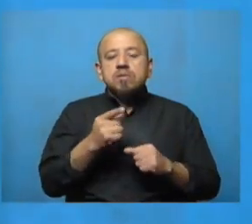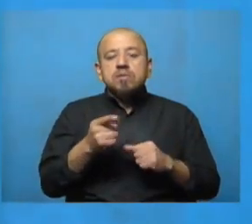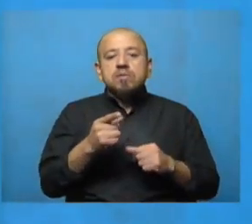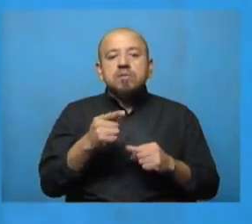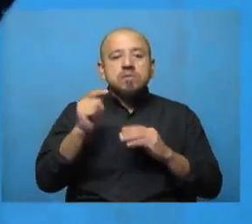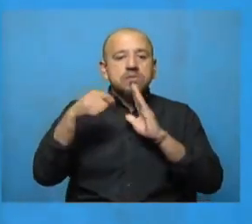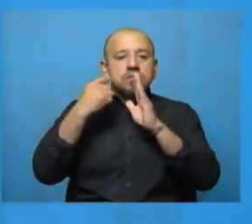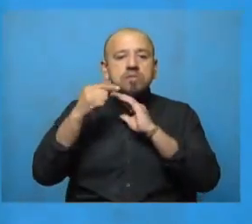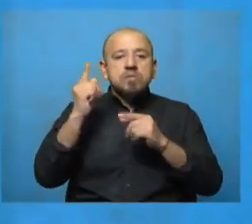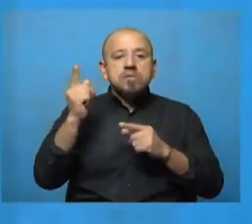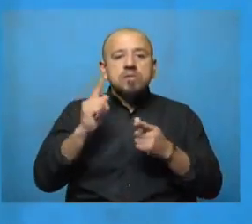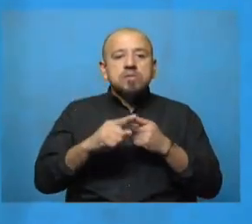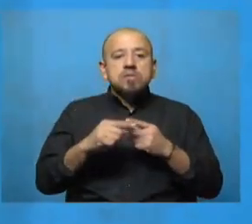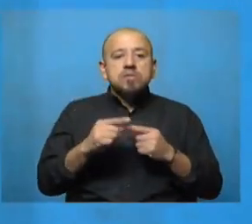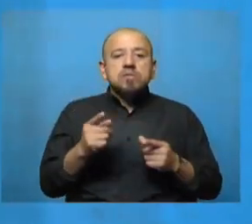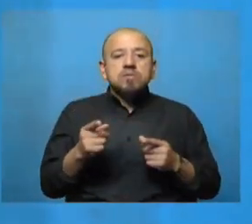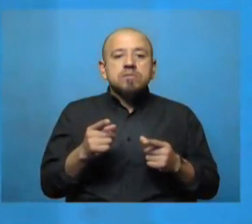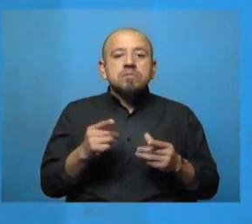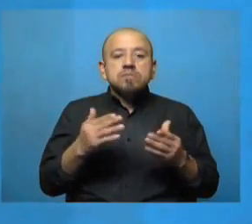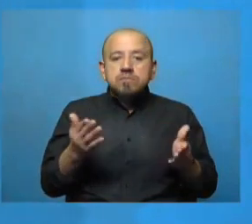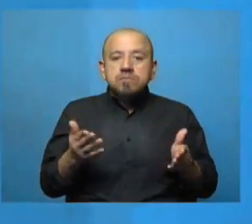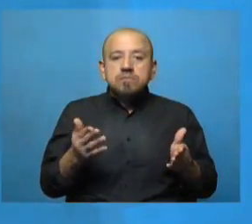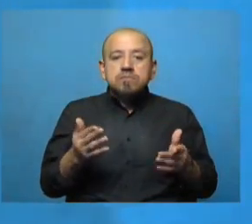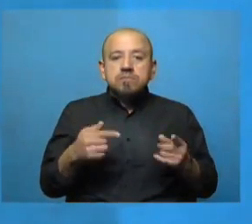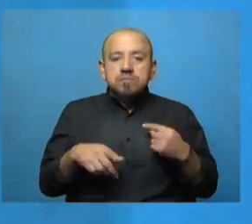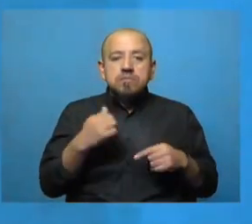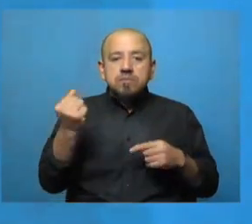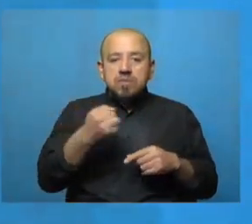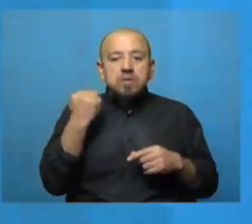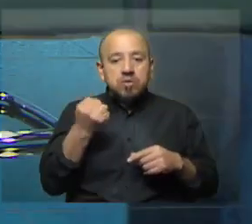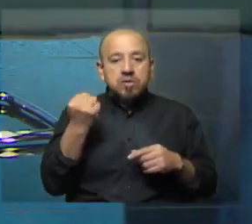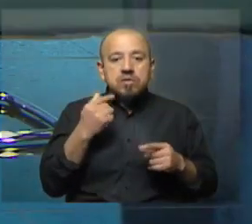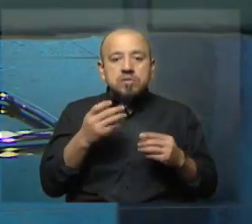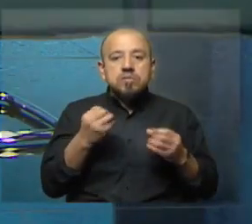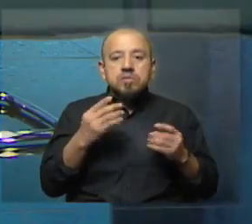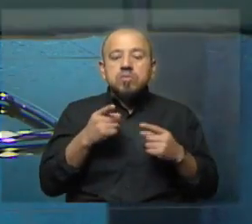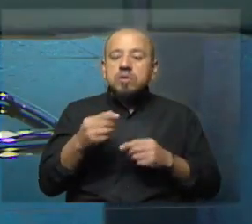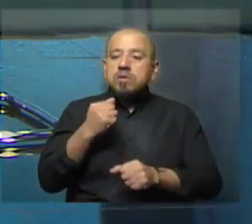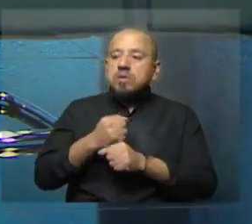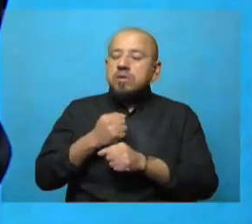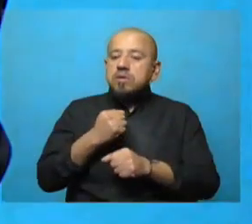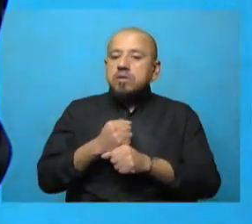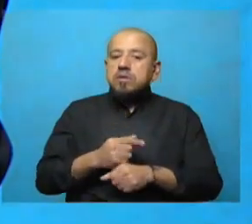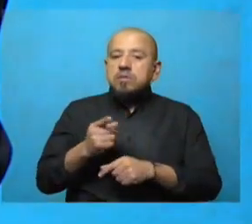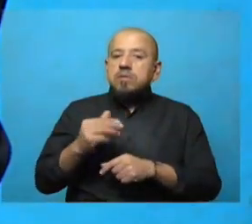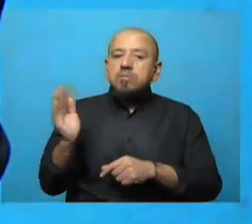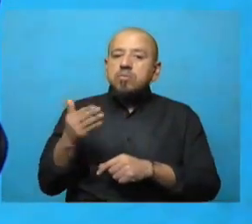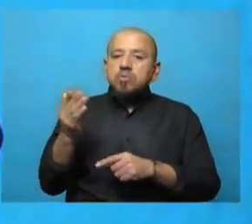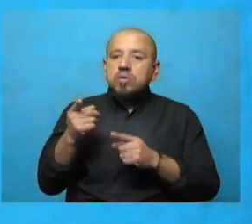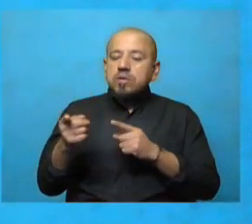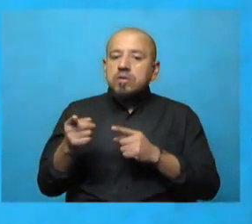premio de películas extranjera en sundance hay algo que realmente importante muy importante porque ustedes también trabajan en la productora